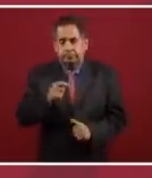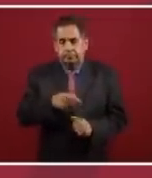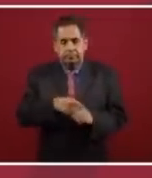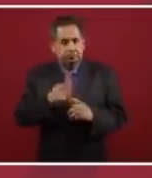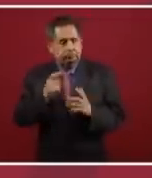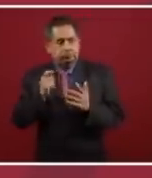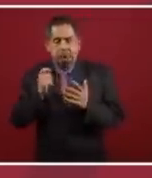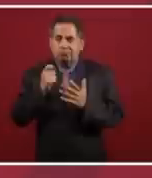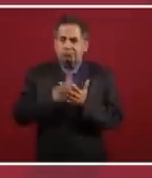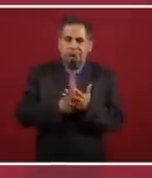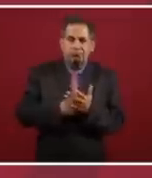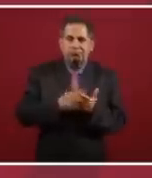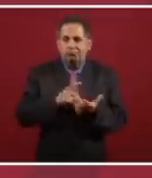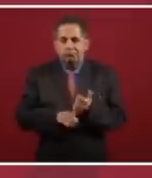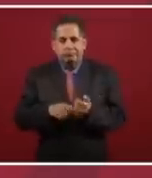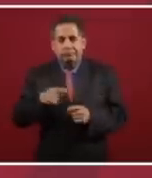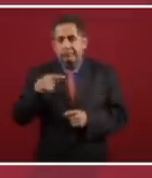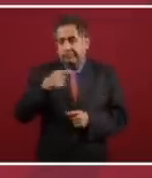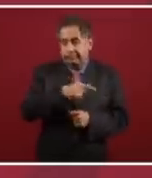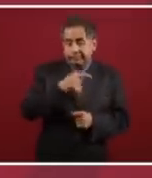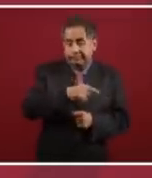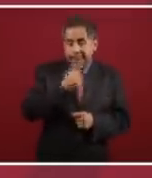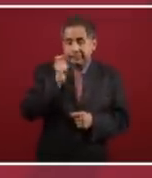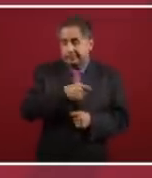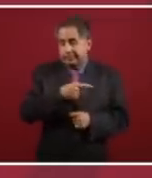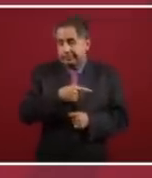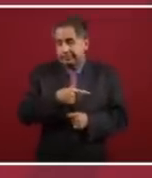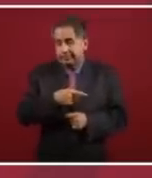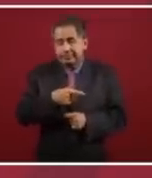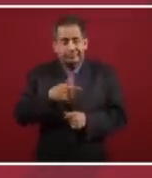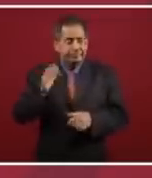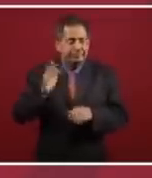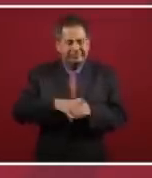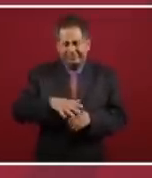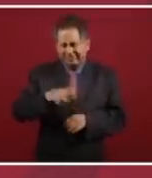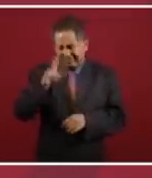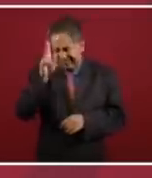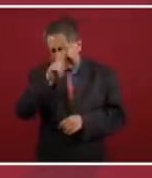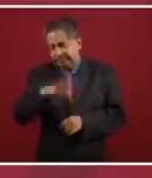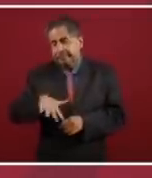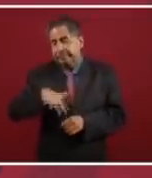símbolo de la gran corrupción,